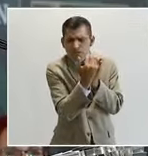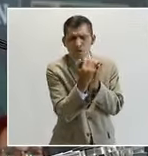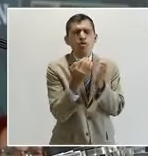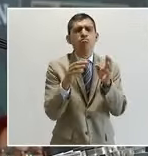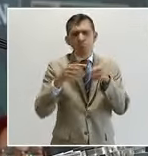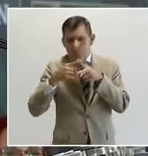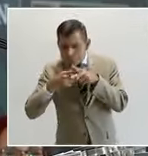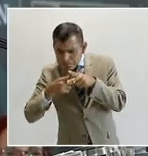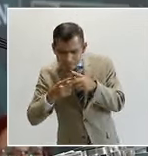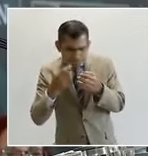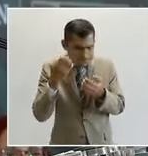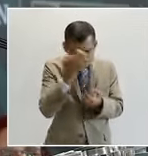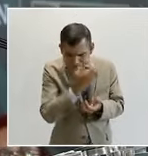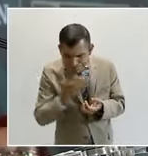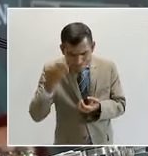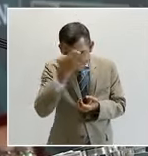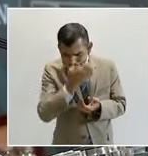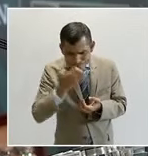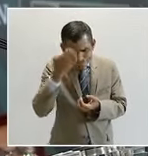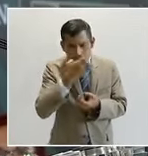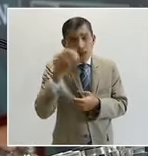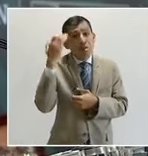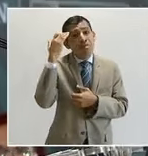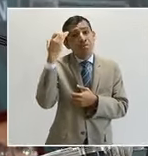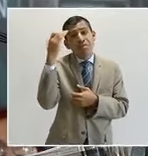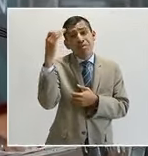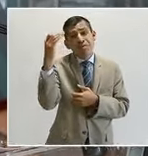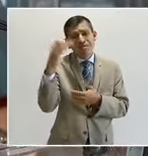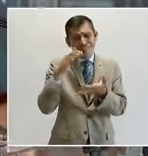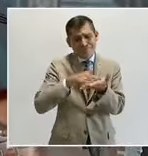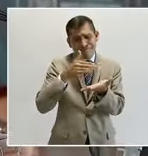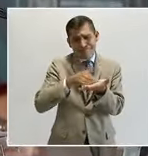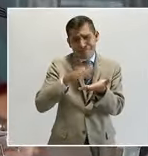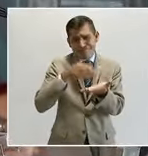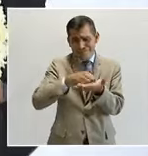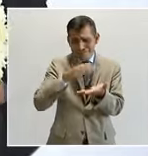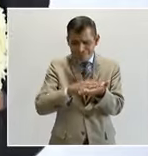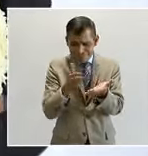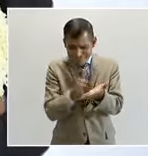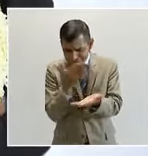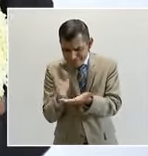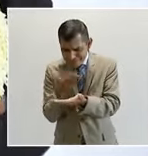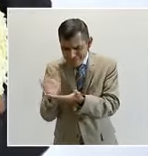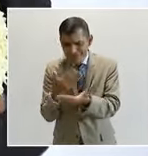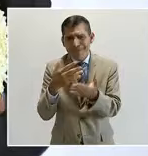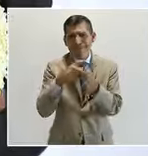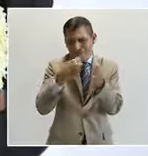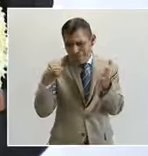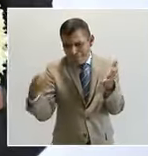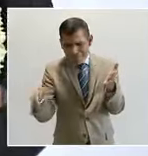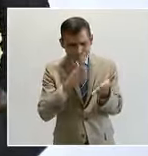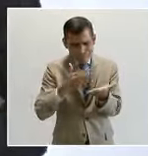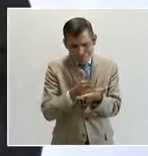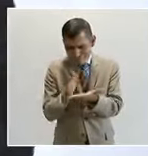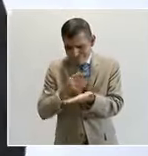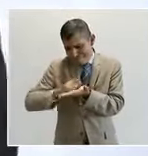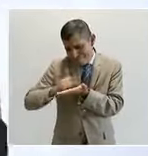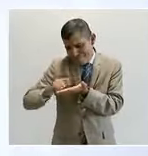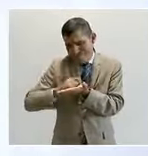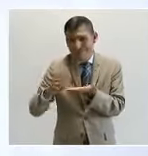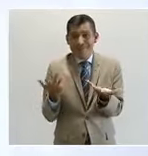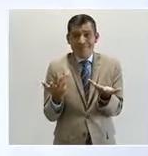mínimo una hoja o dos o tres o un tratado y Morelos